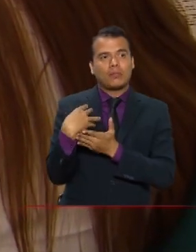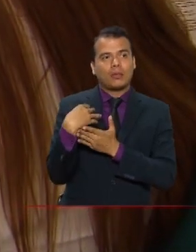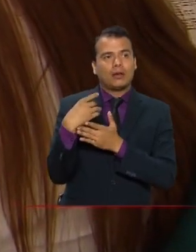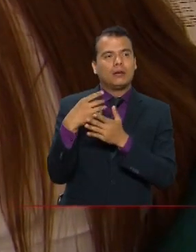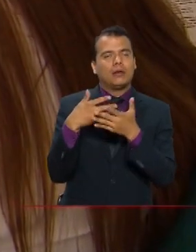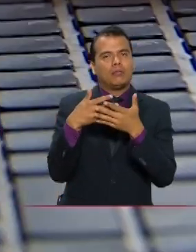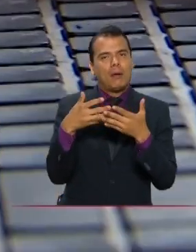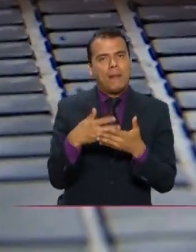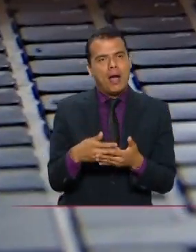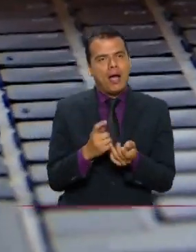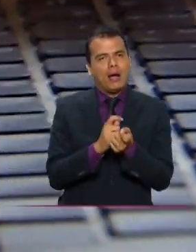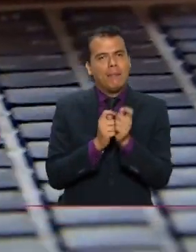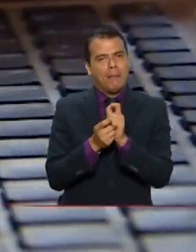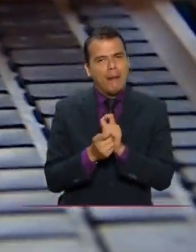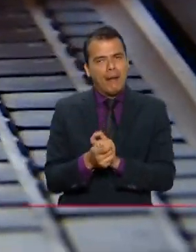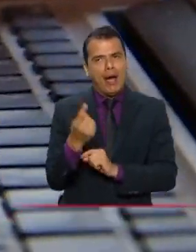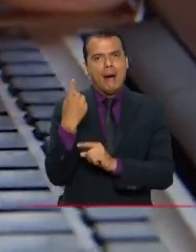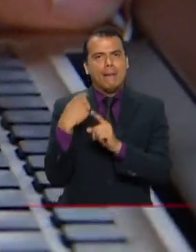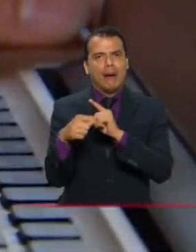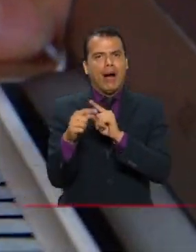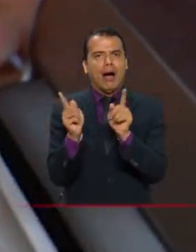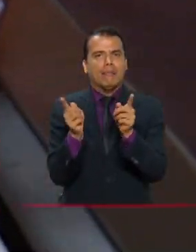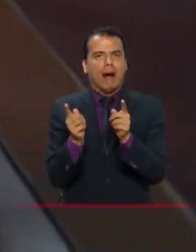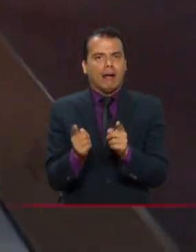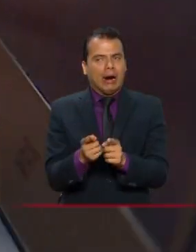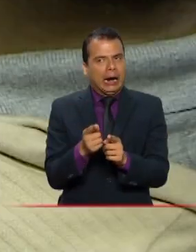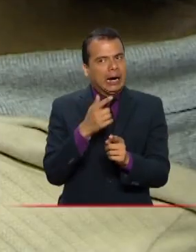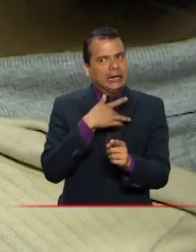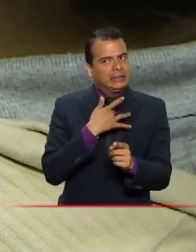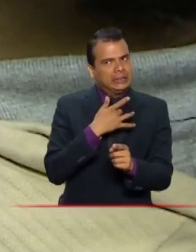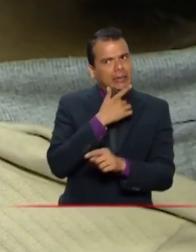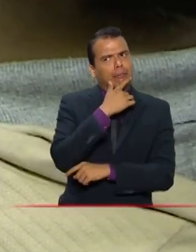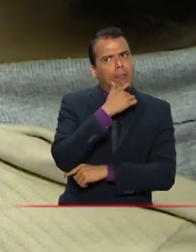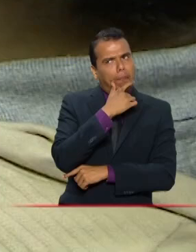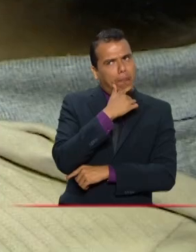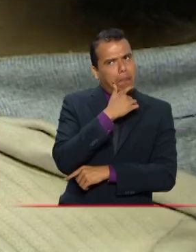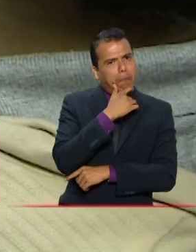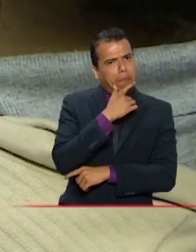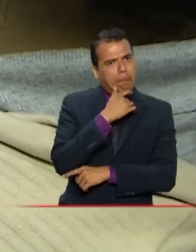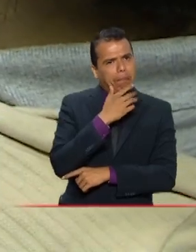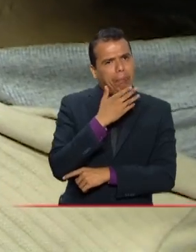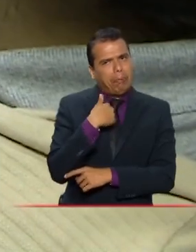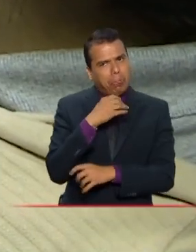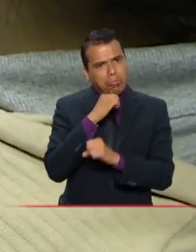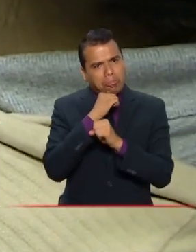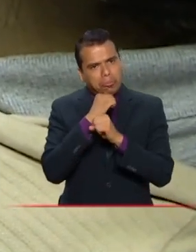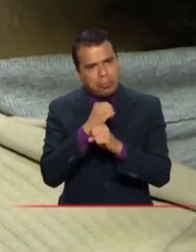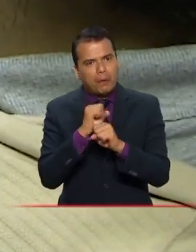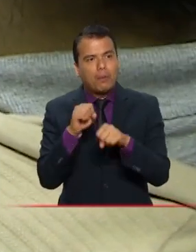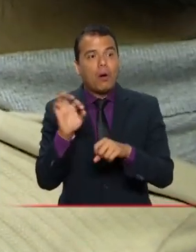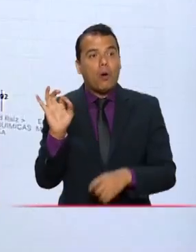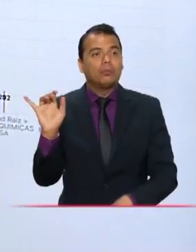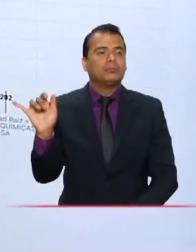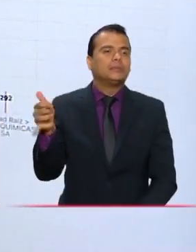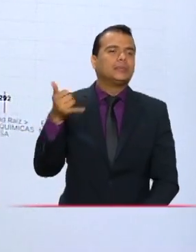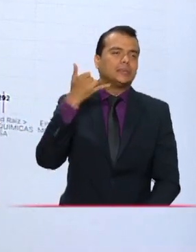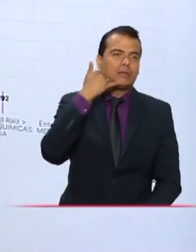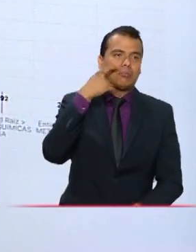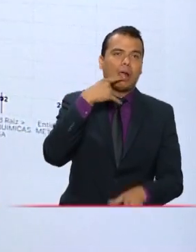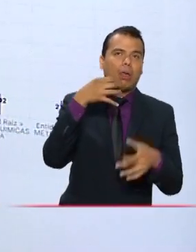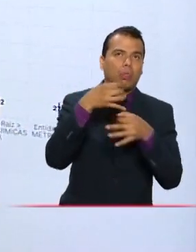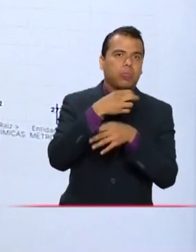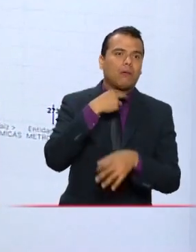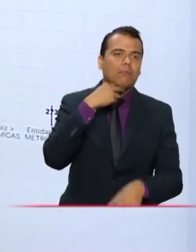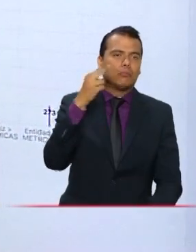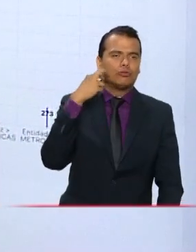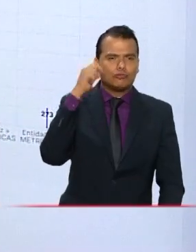más personalizado, un correo mucho más personalizado. Más creíble. Exacto. Y caemos en la trampa. Y caemos. O a veces es una llamada de voz y es suplantando la voz